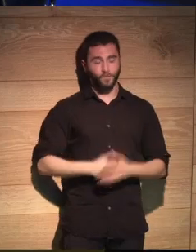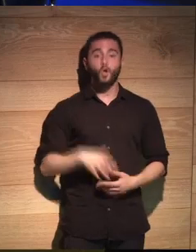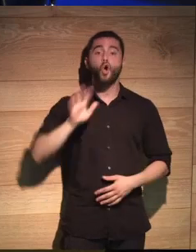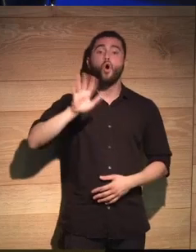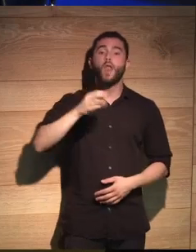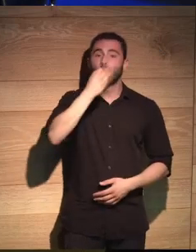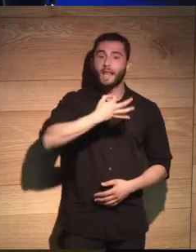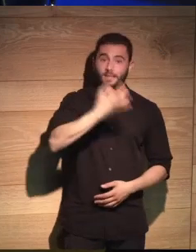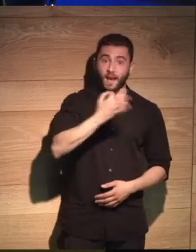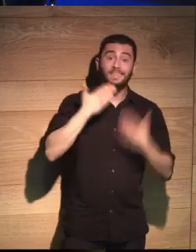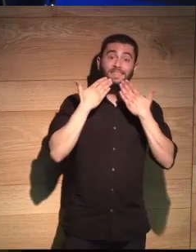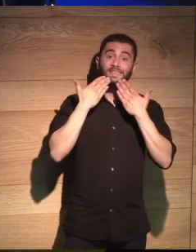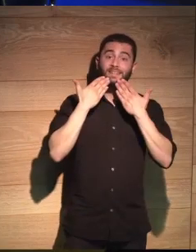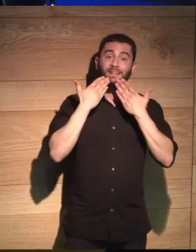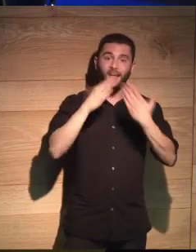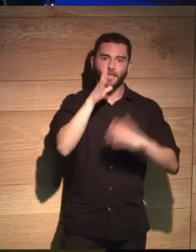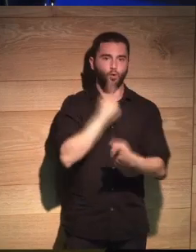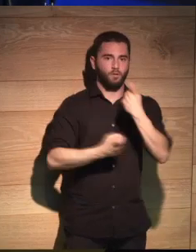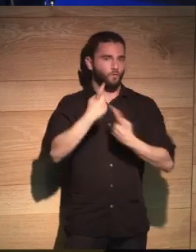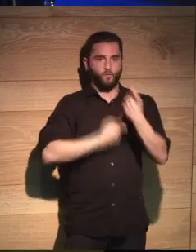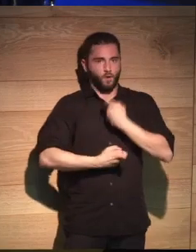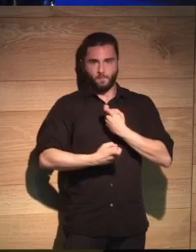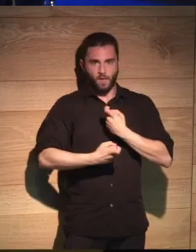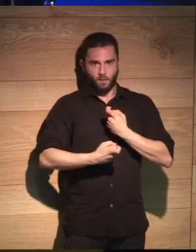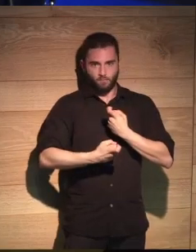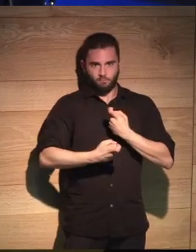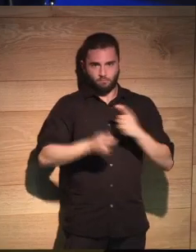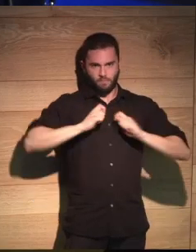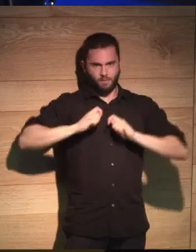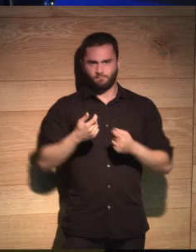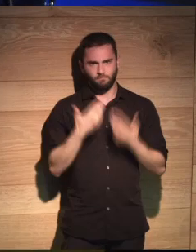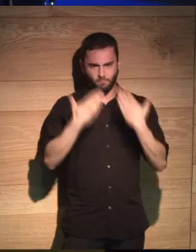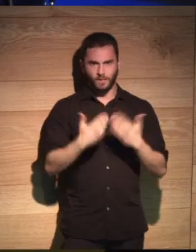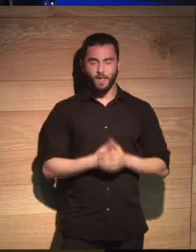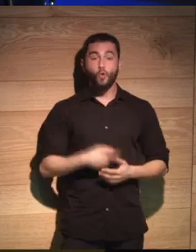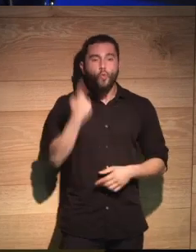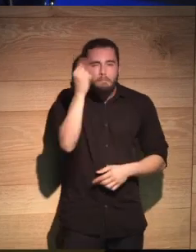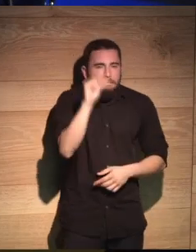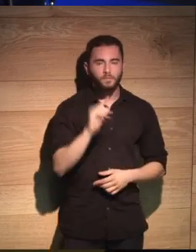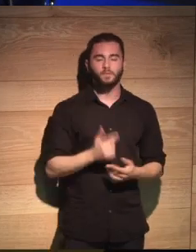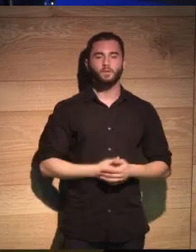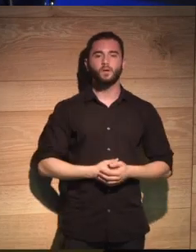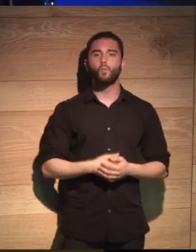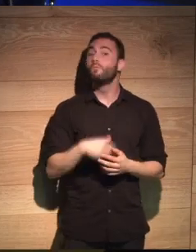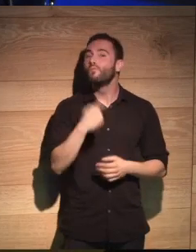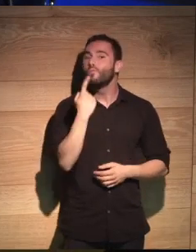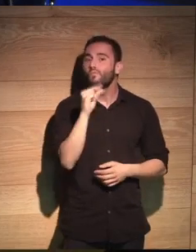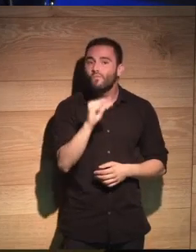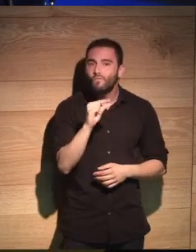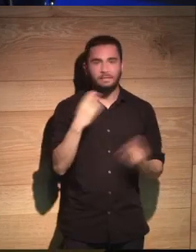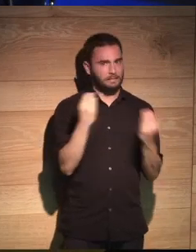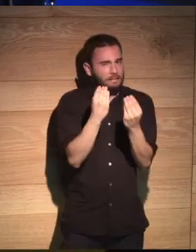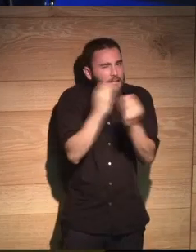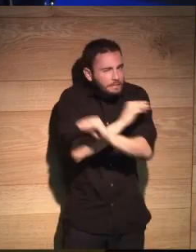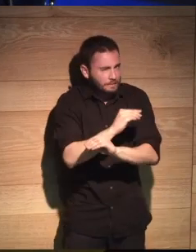Hola, buenas tardes. Gracias por toda la información que nos han suministrado. Solo una pequeñísima